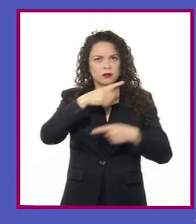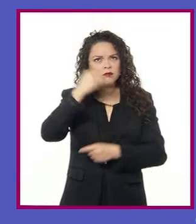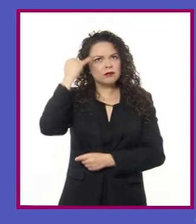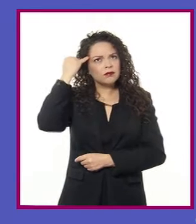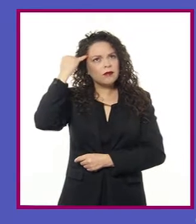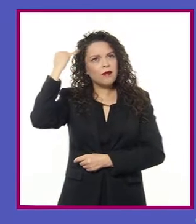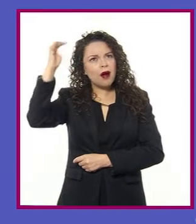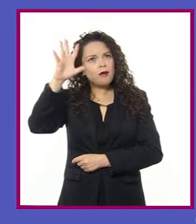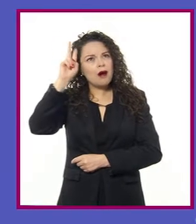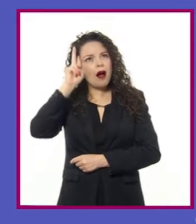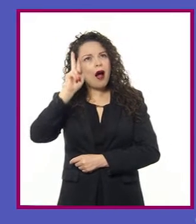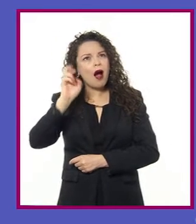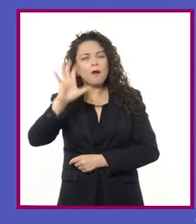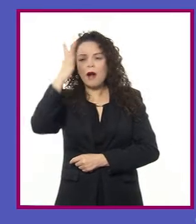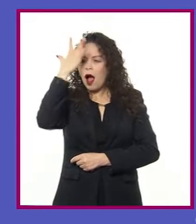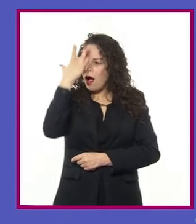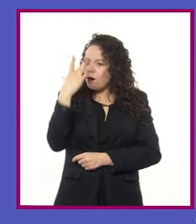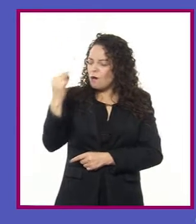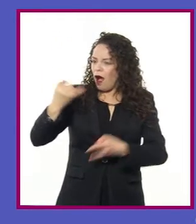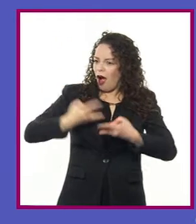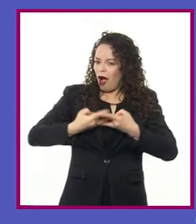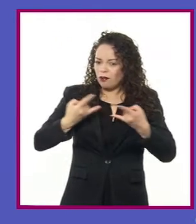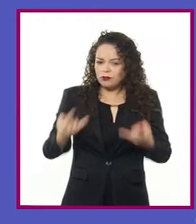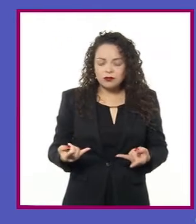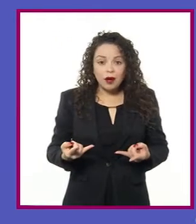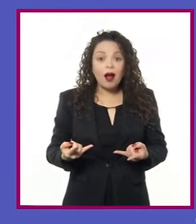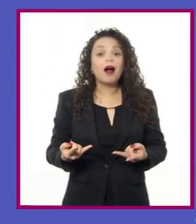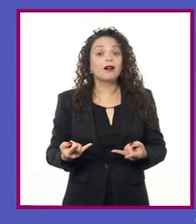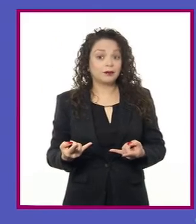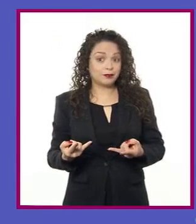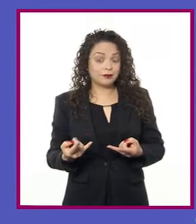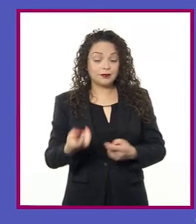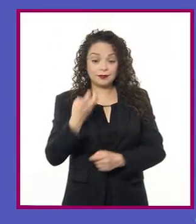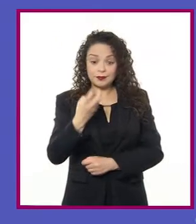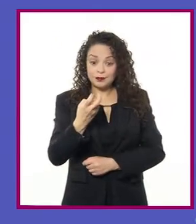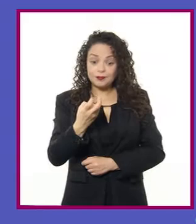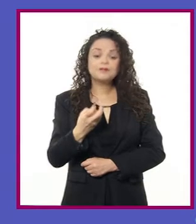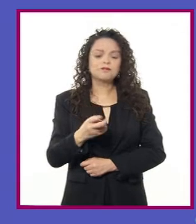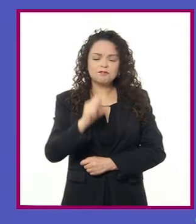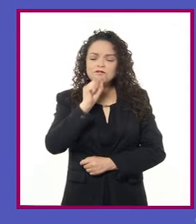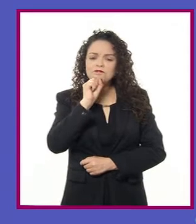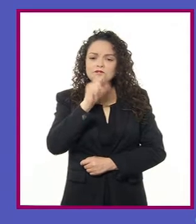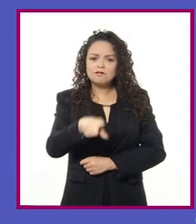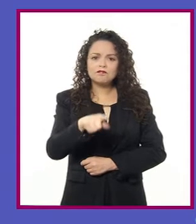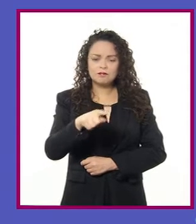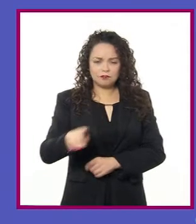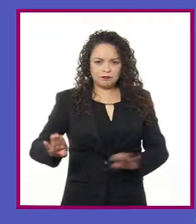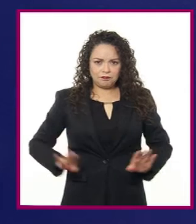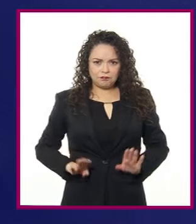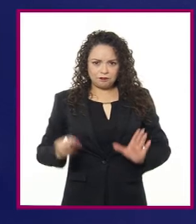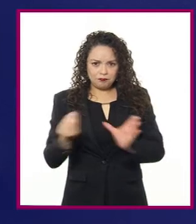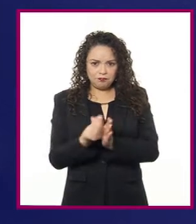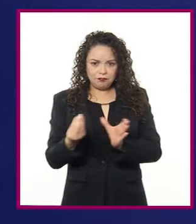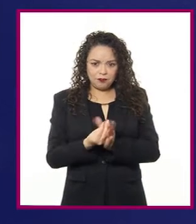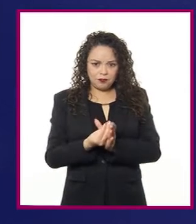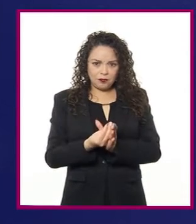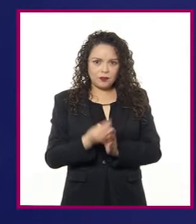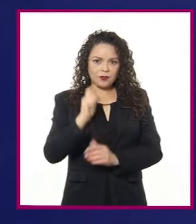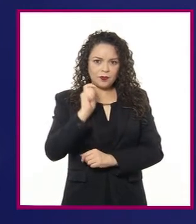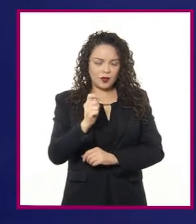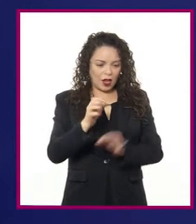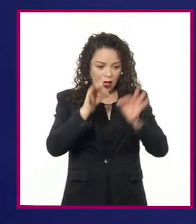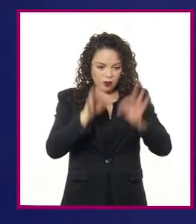aspecto fantástico a las historias que se cuentan. Tienen las mismas cualidades que los reales, exteriores o